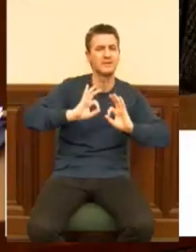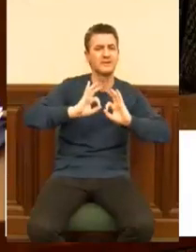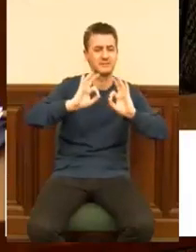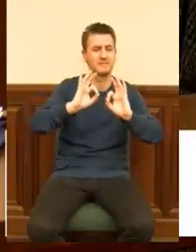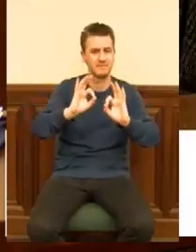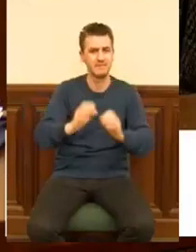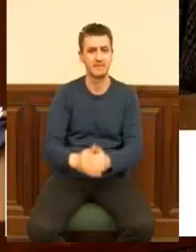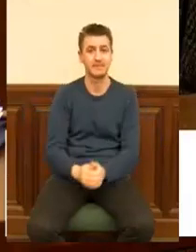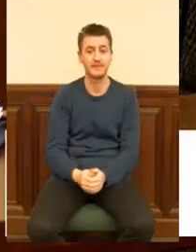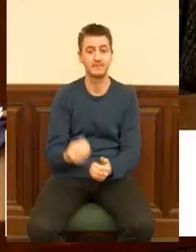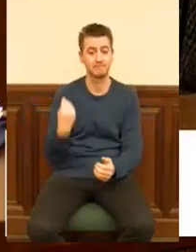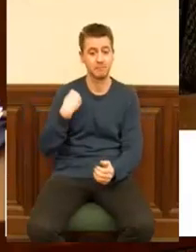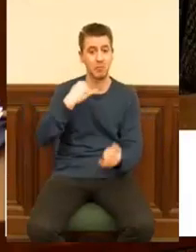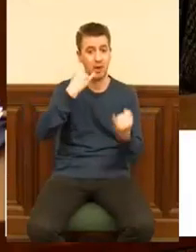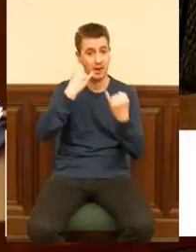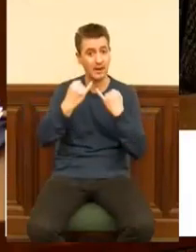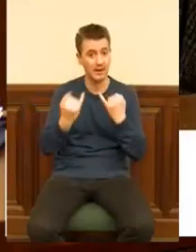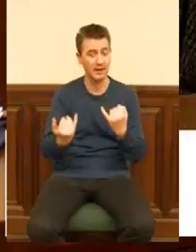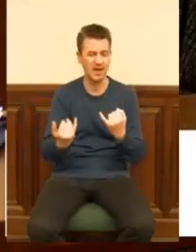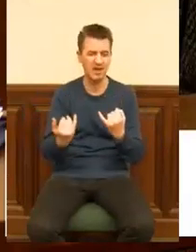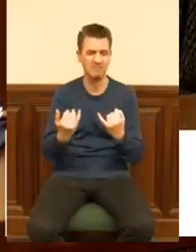a la energía, que es algo